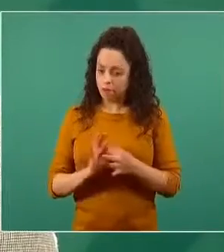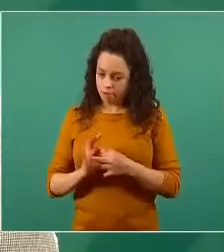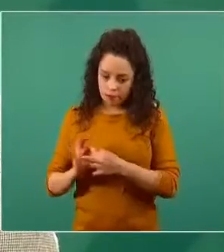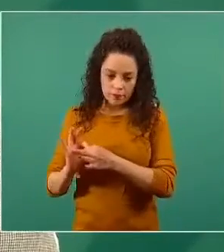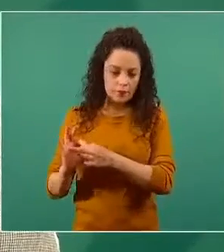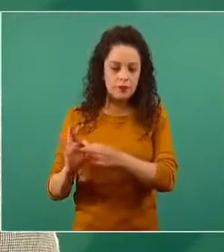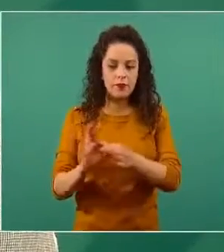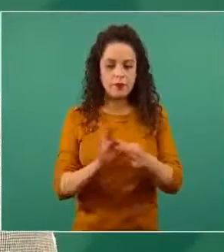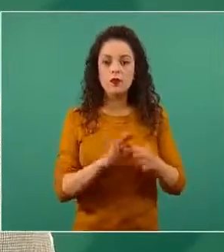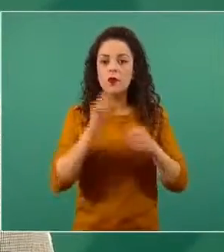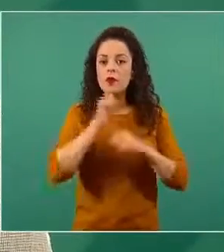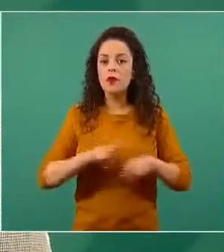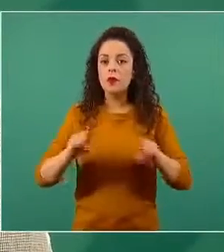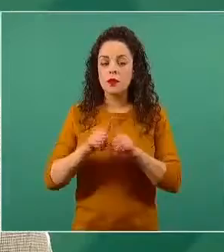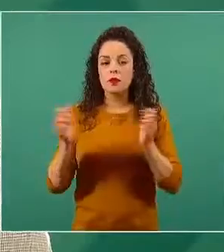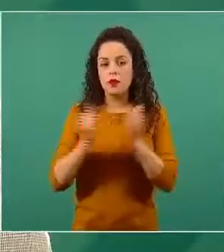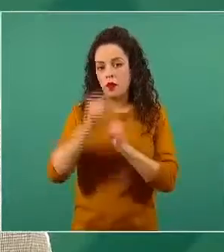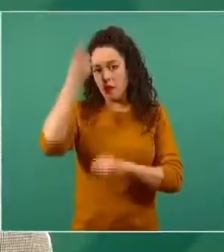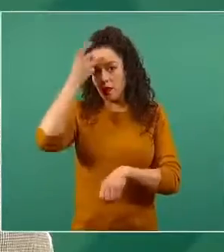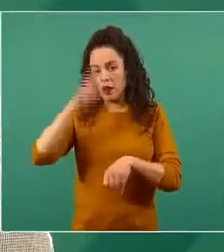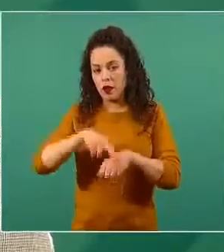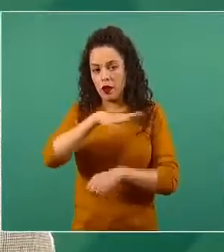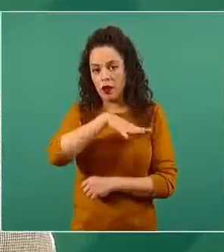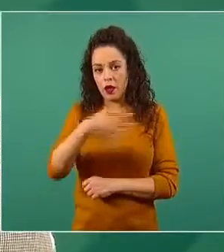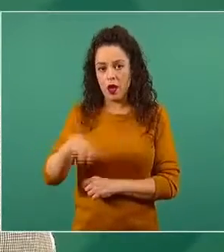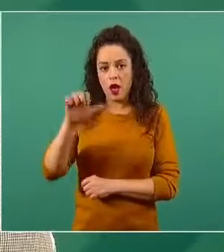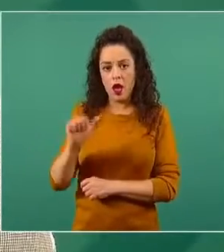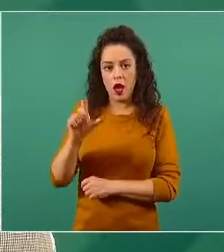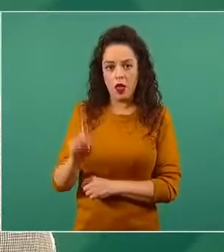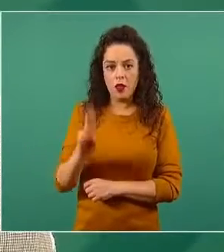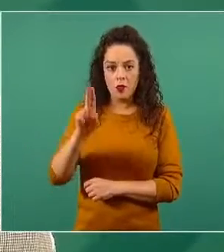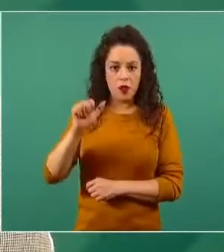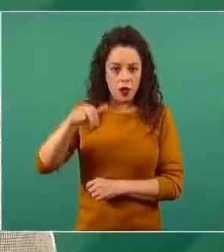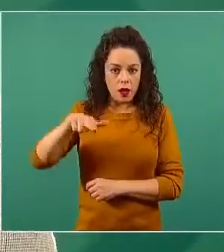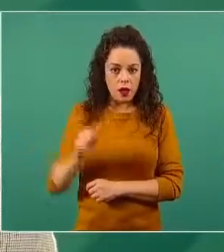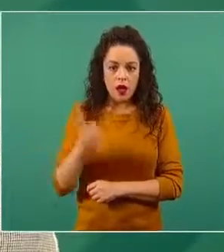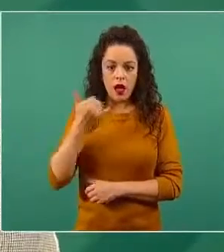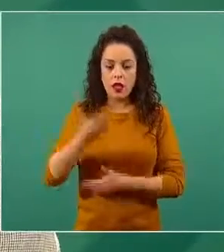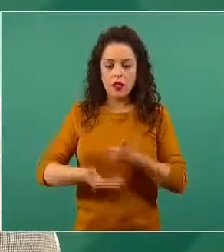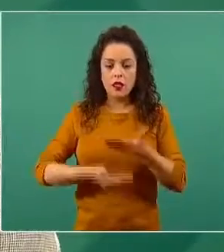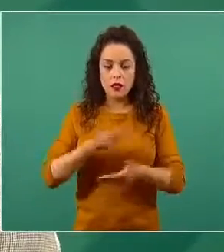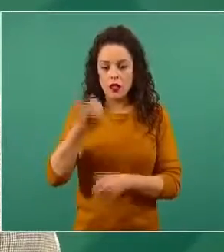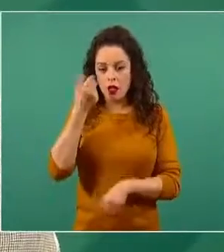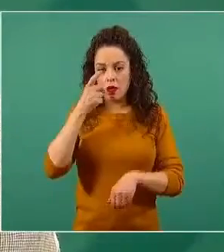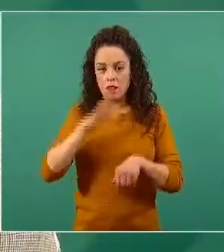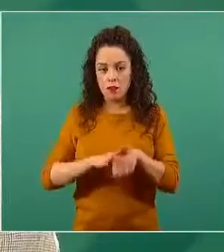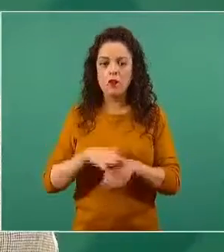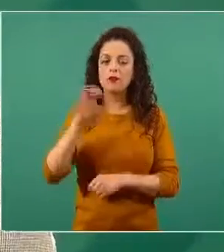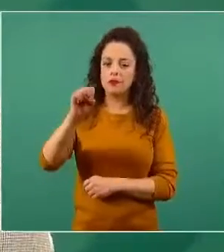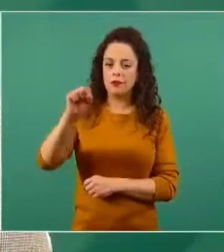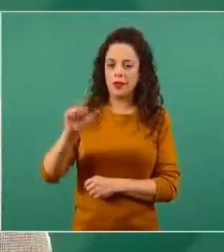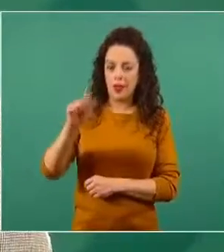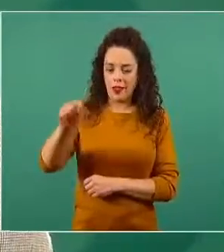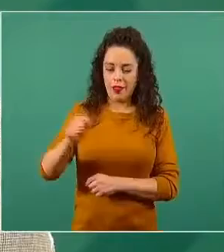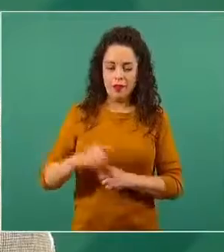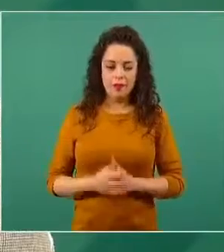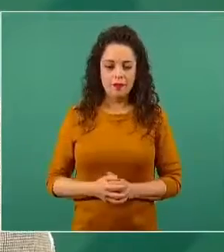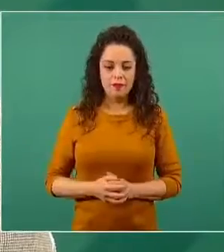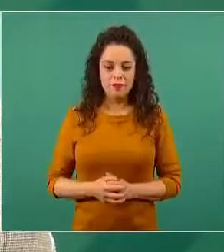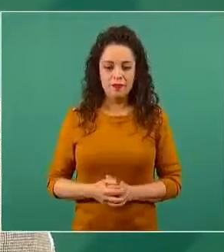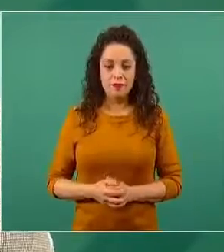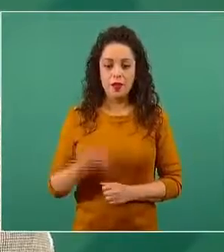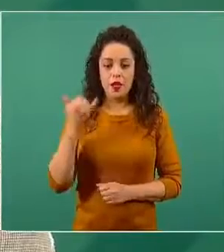también, obviamente, con la Dirección General de Aduanas, con el sistema el Servicio de Administración Tributaria, SAT, y